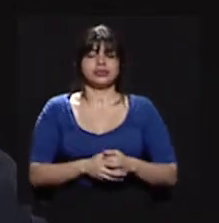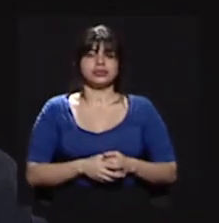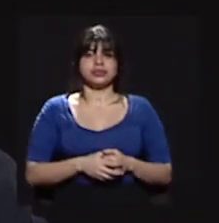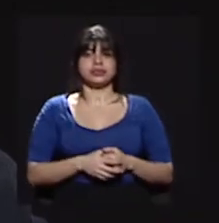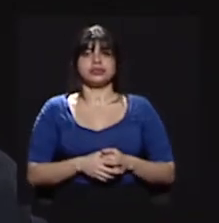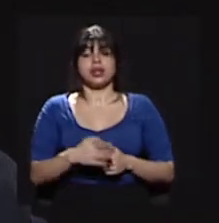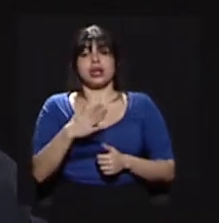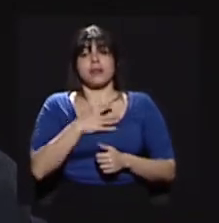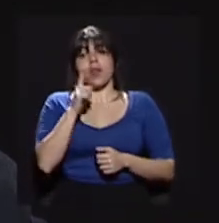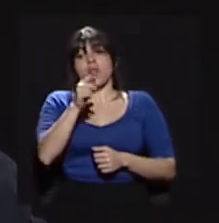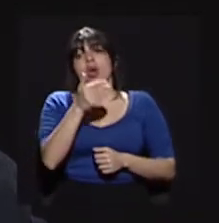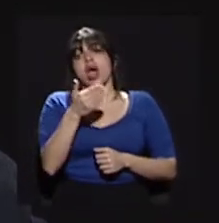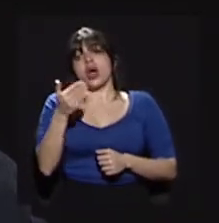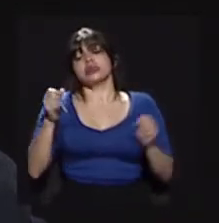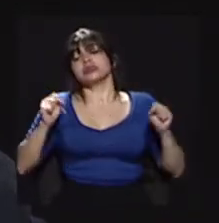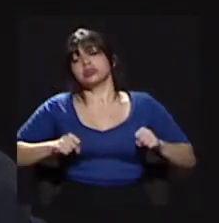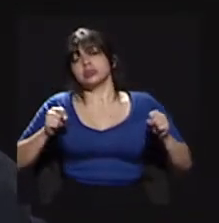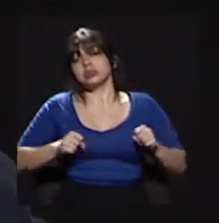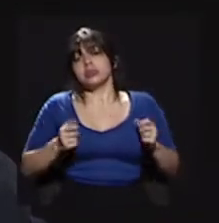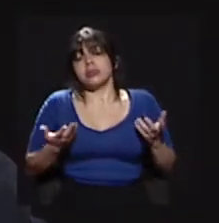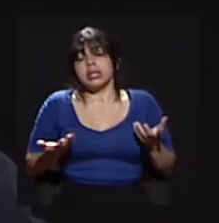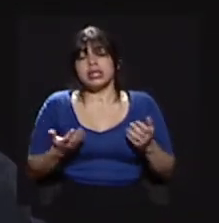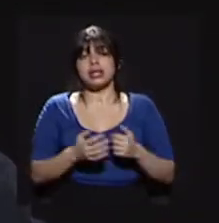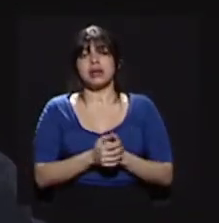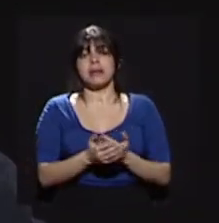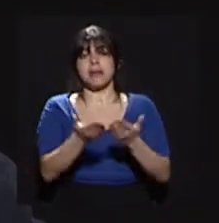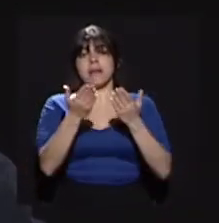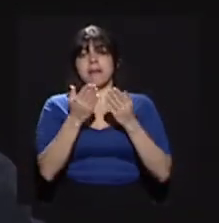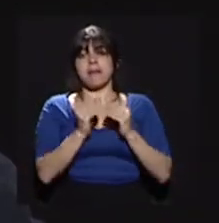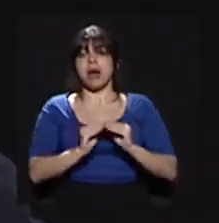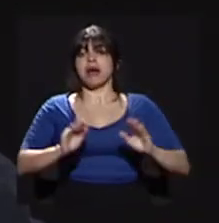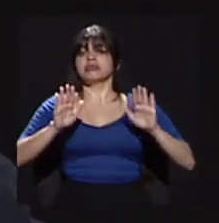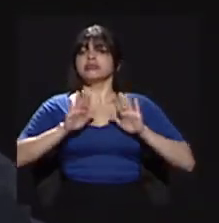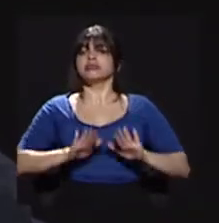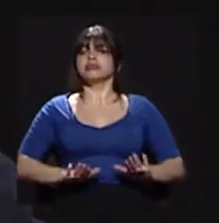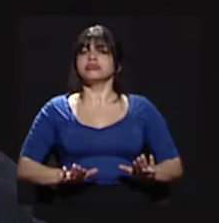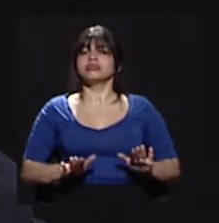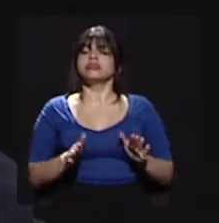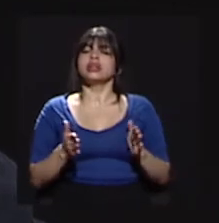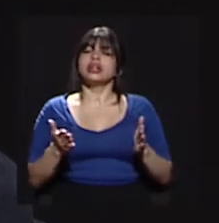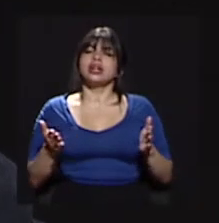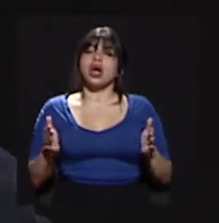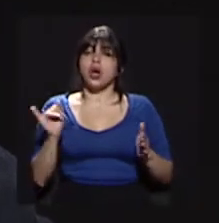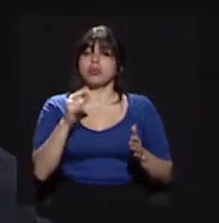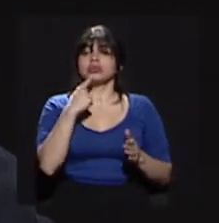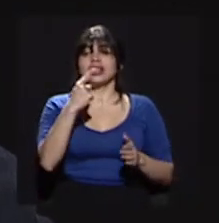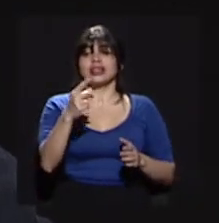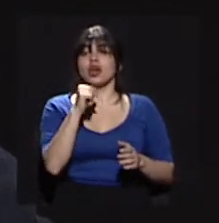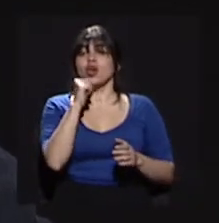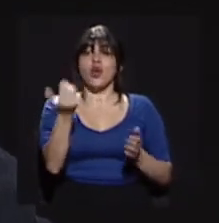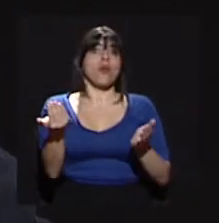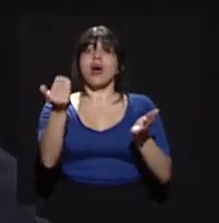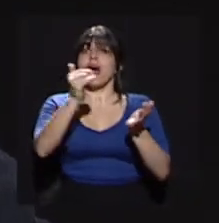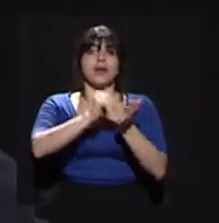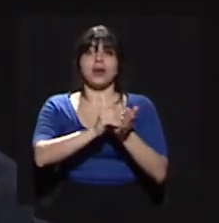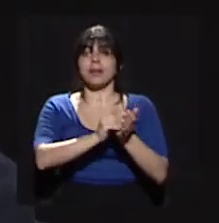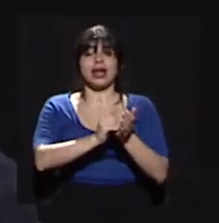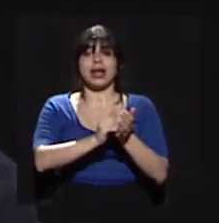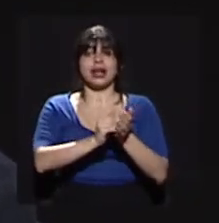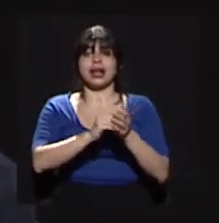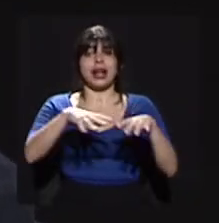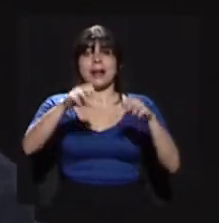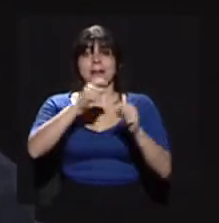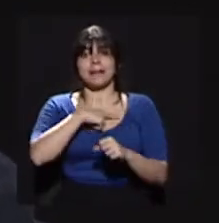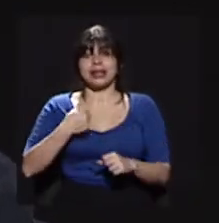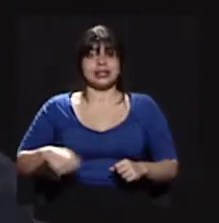a mí una de las cosas que probablemente me dan más tranquilidad es que como he dicho que no voy a volver a aspirar a la